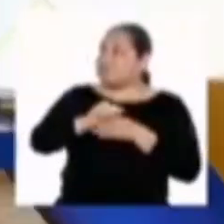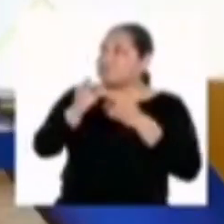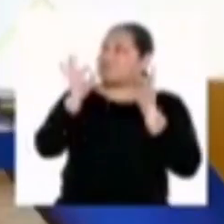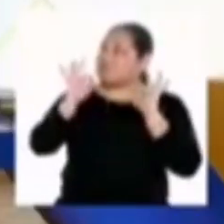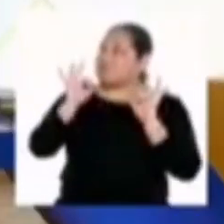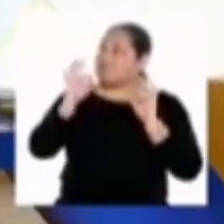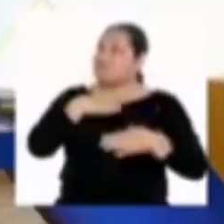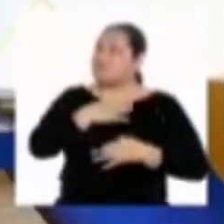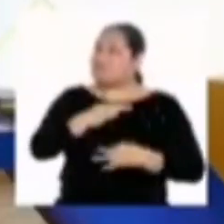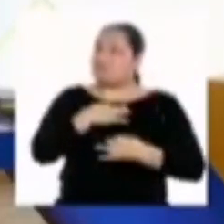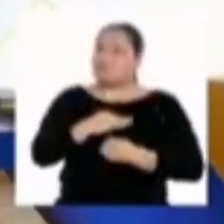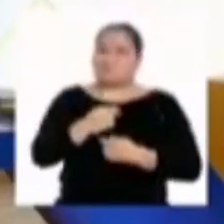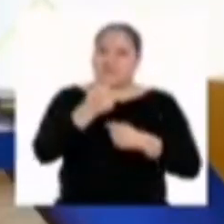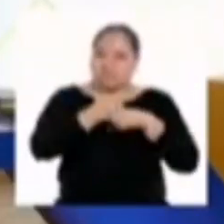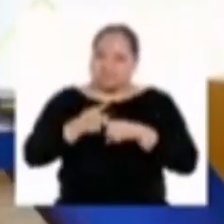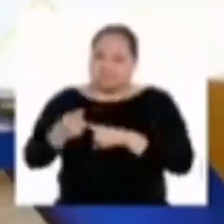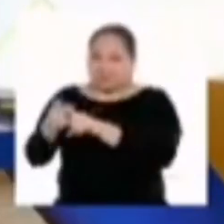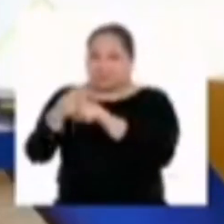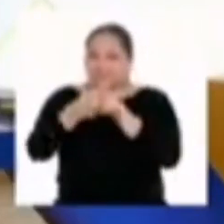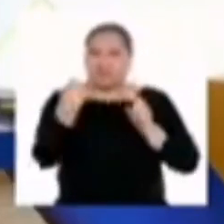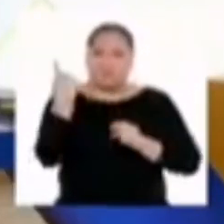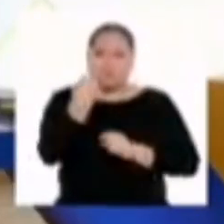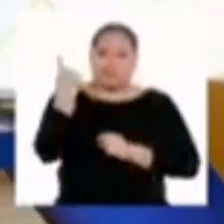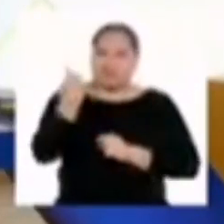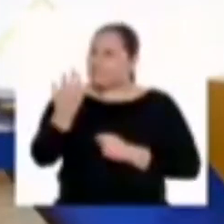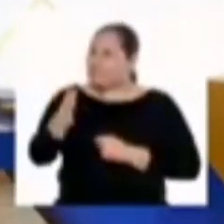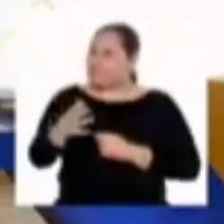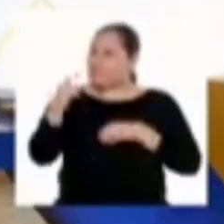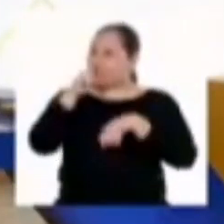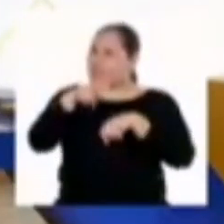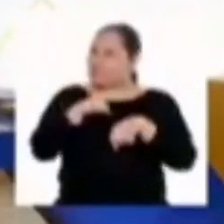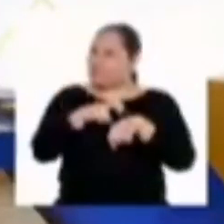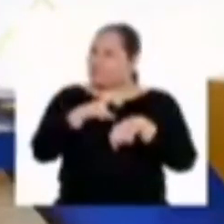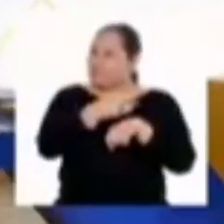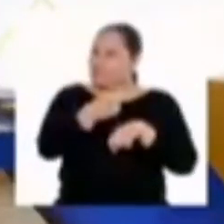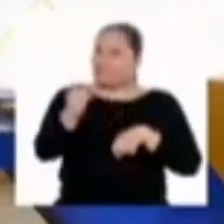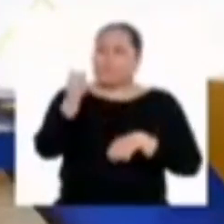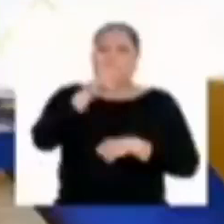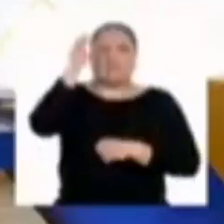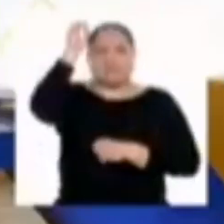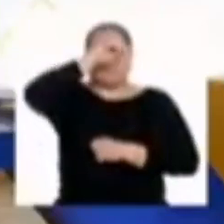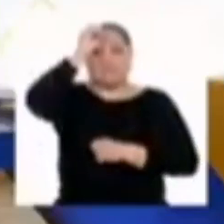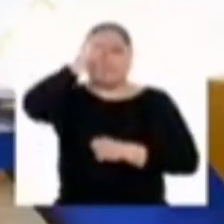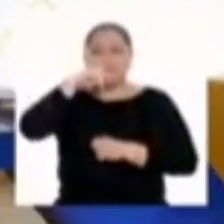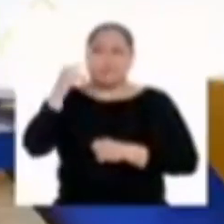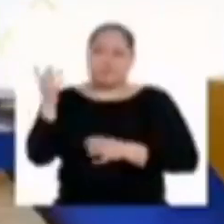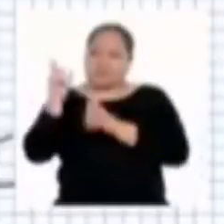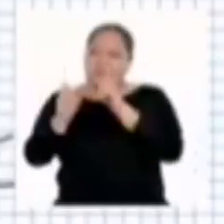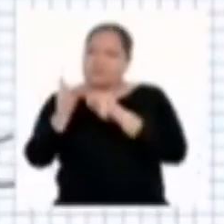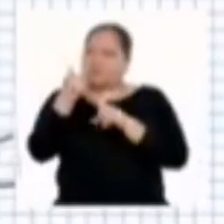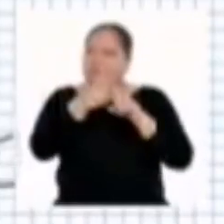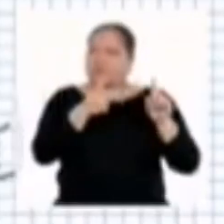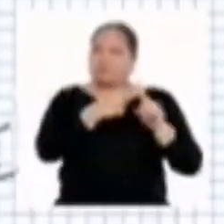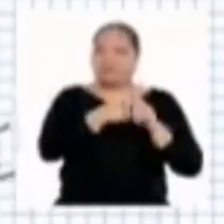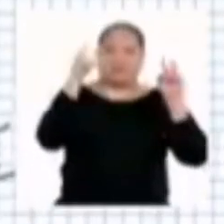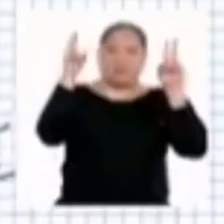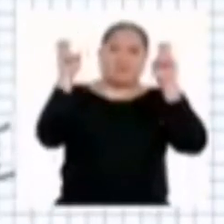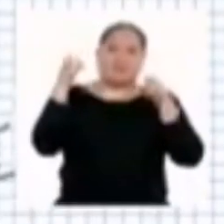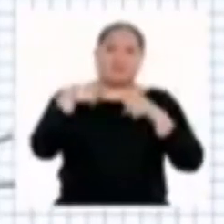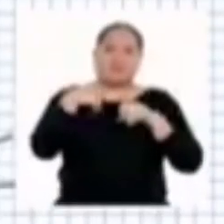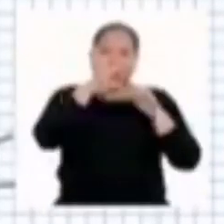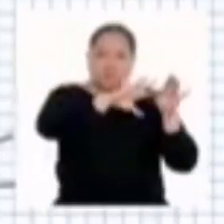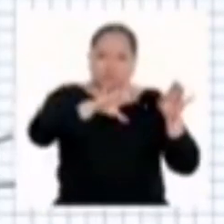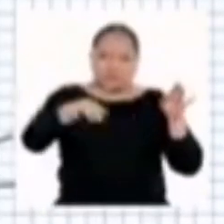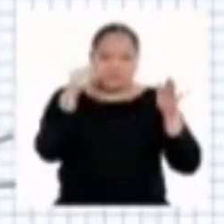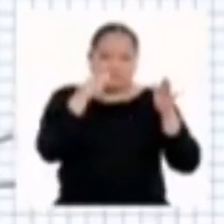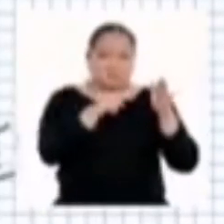interesante. La diversidad no solo está en la naturaleza, sino está en lo que opina la gente sobre distintos temas. Justo he separado un